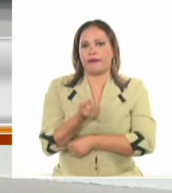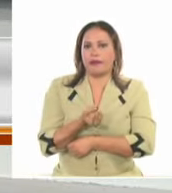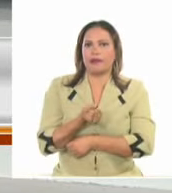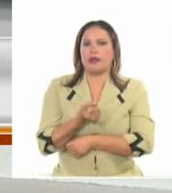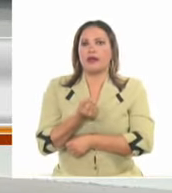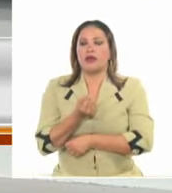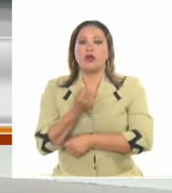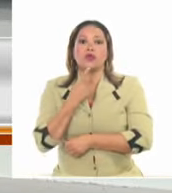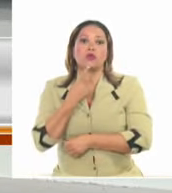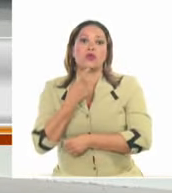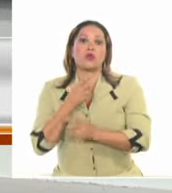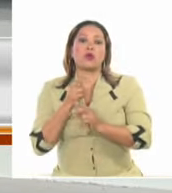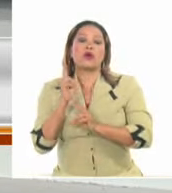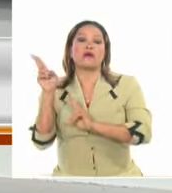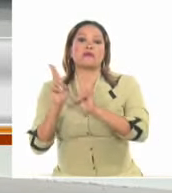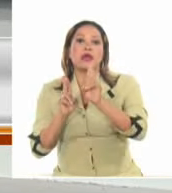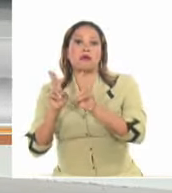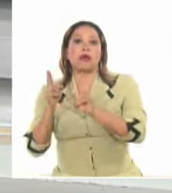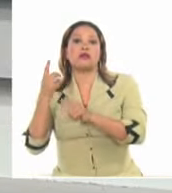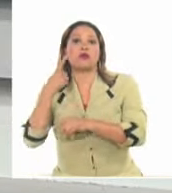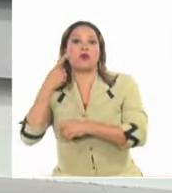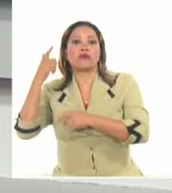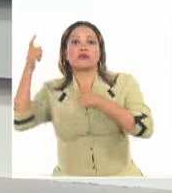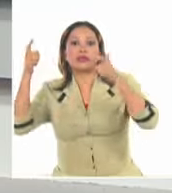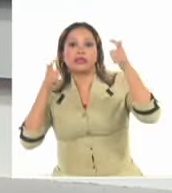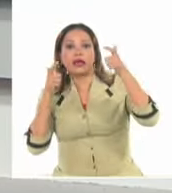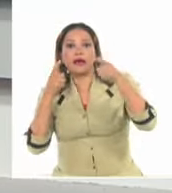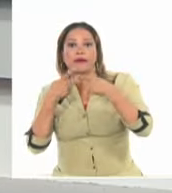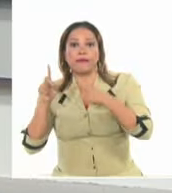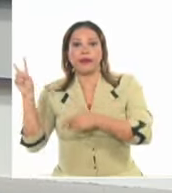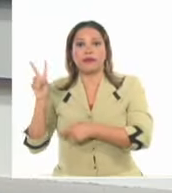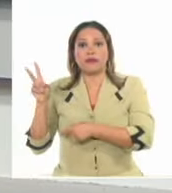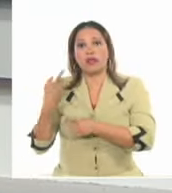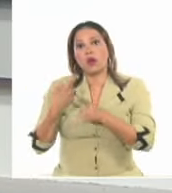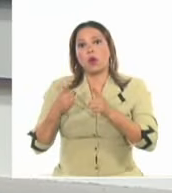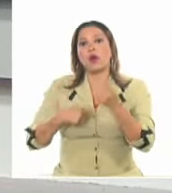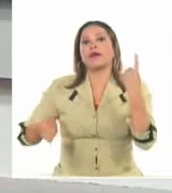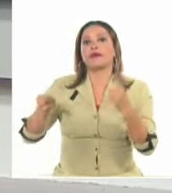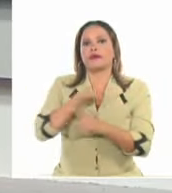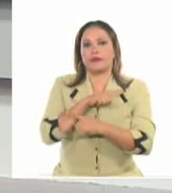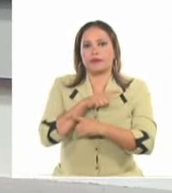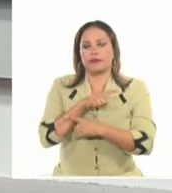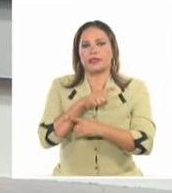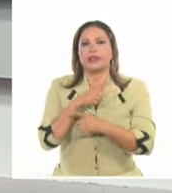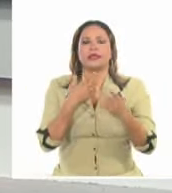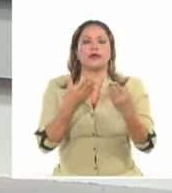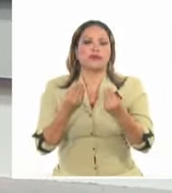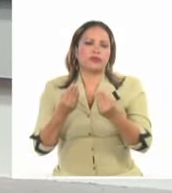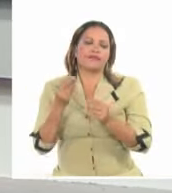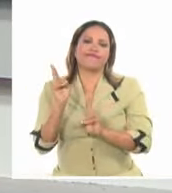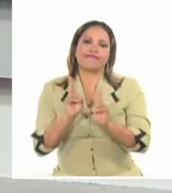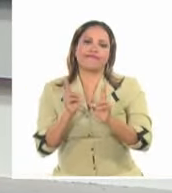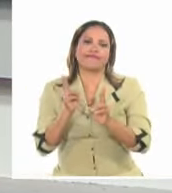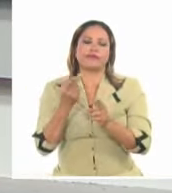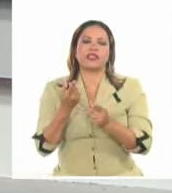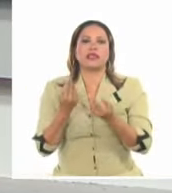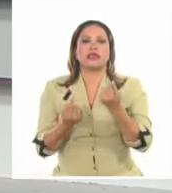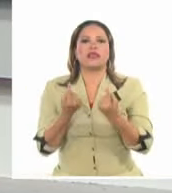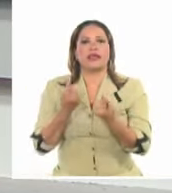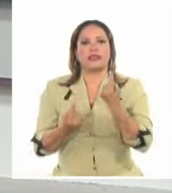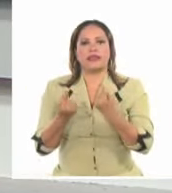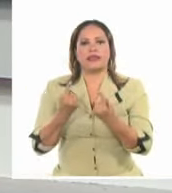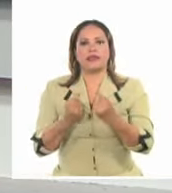o contra él. Hay poquísimo espacio serio y responsable que dé pie a los matices tan necesarios en la vida, ya sea en la